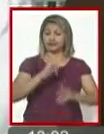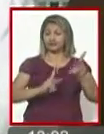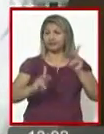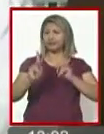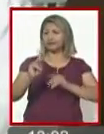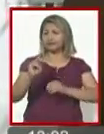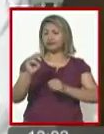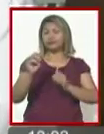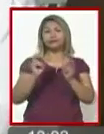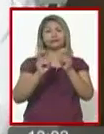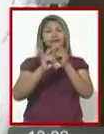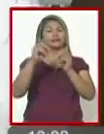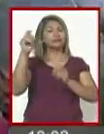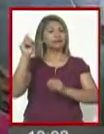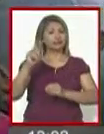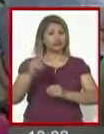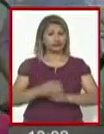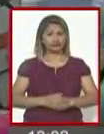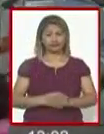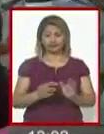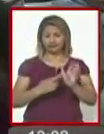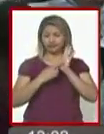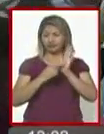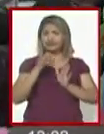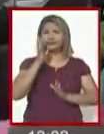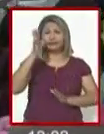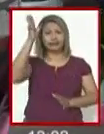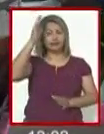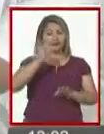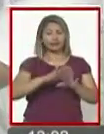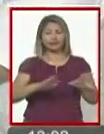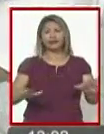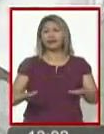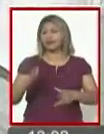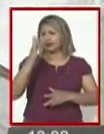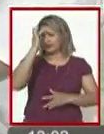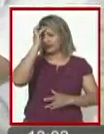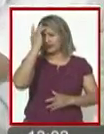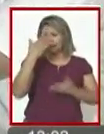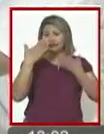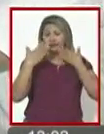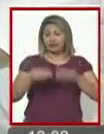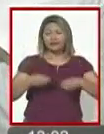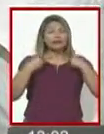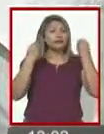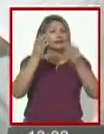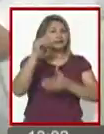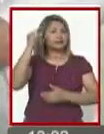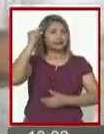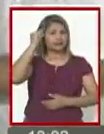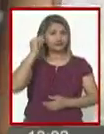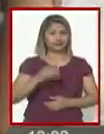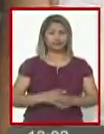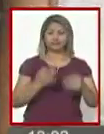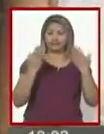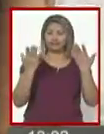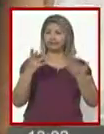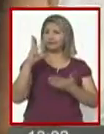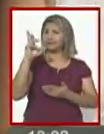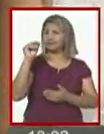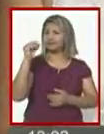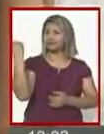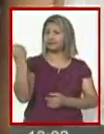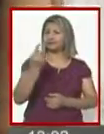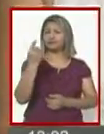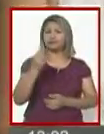pacientes con cáncer sí lo necesito. La representante de los padres de los niños con cáncer agradeció la entrega al gobierno. Y esperemos que no sea